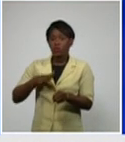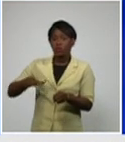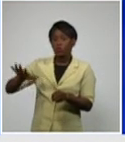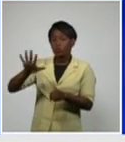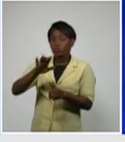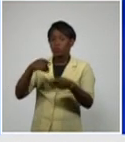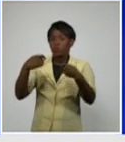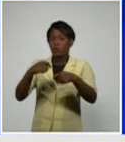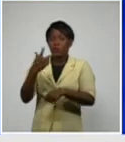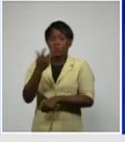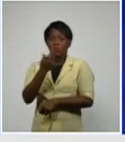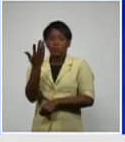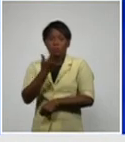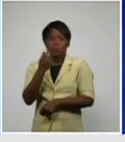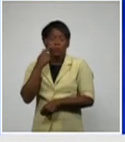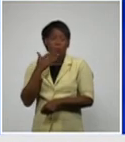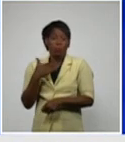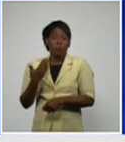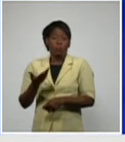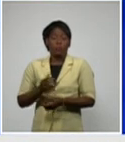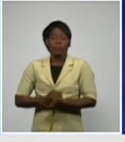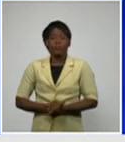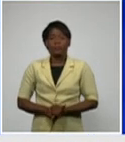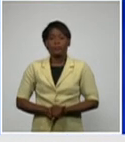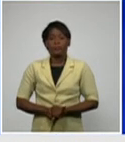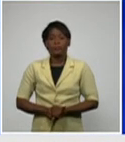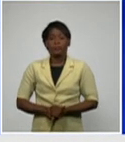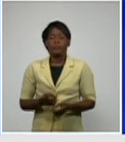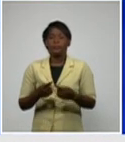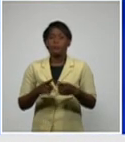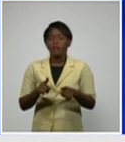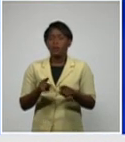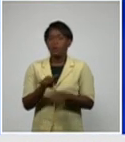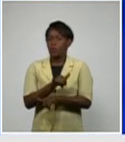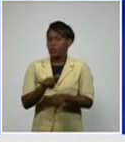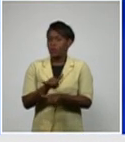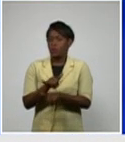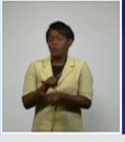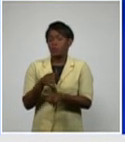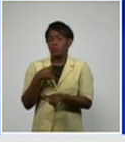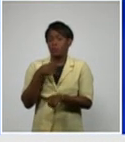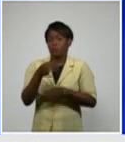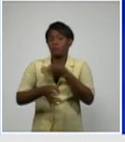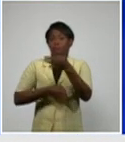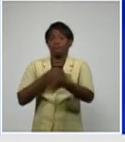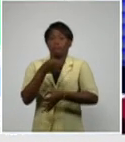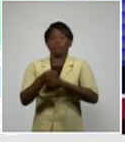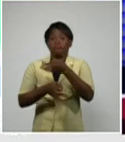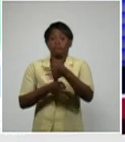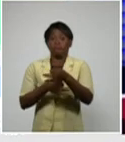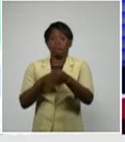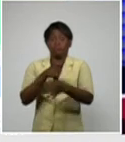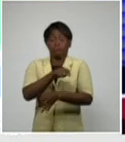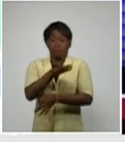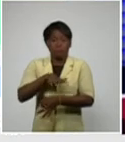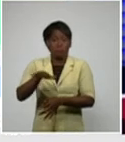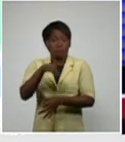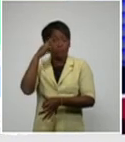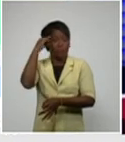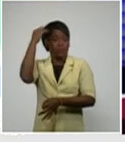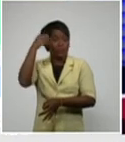que tener un efecto. De todas formas, Lázaro y todas las personas que escuchan, ayer